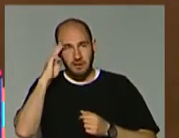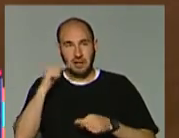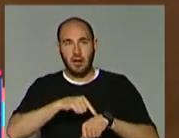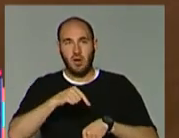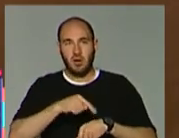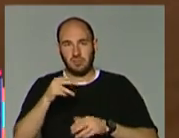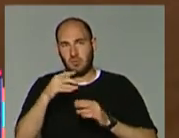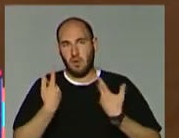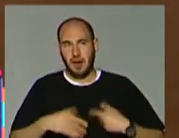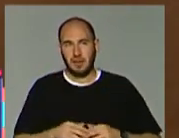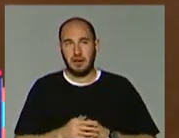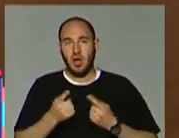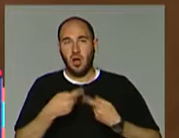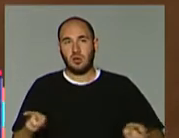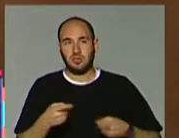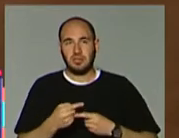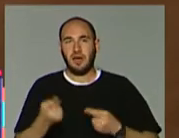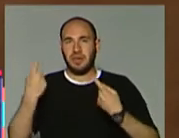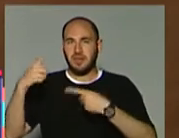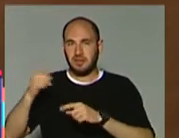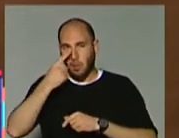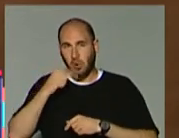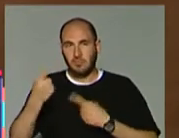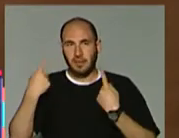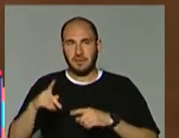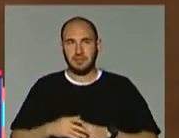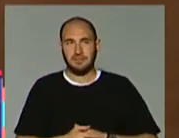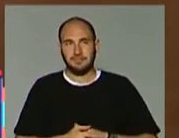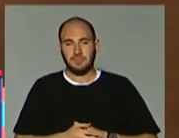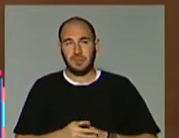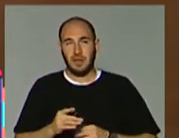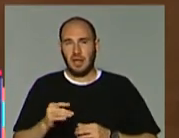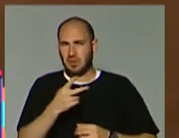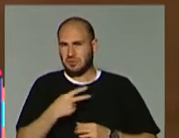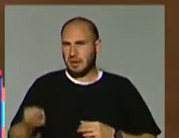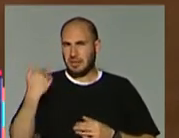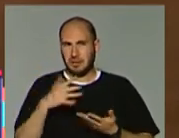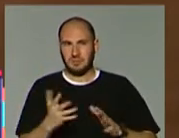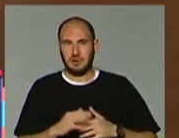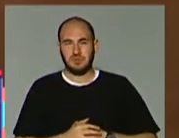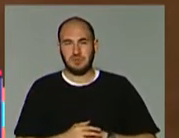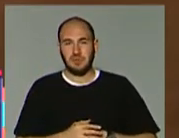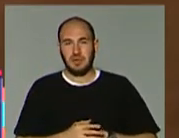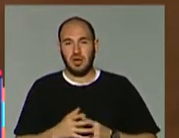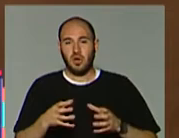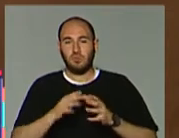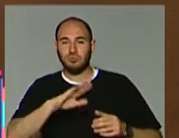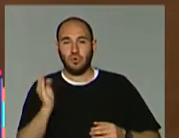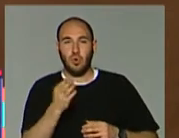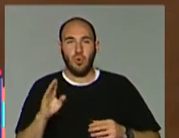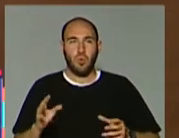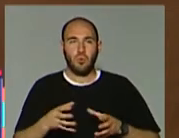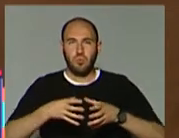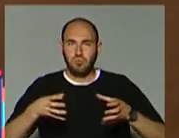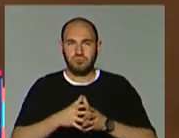horarios regulares. Va a ser un concierto diferente del último que dimos hace un par de semanas atrás. Es todo el repertorio universal del